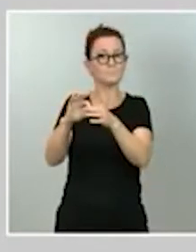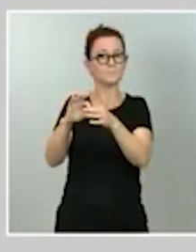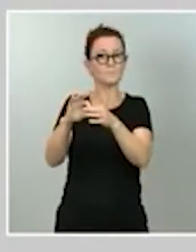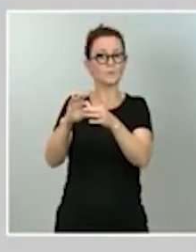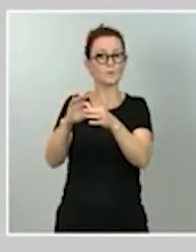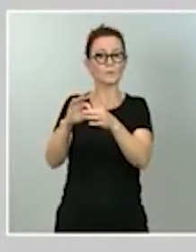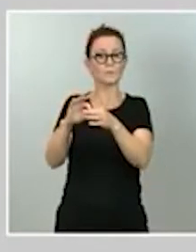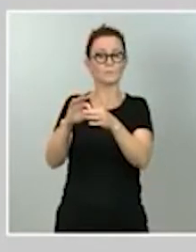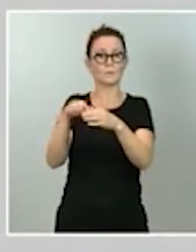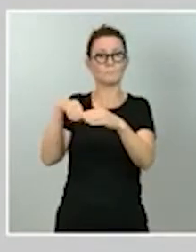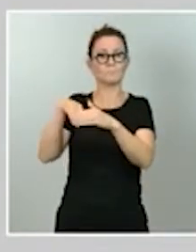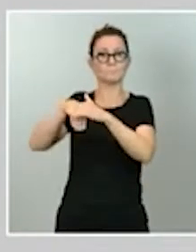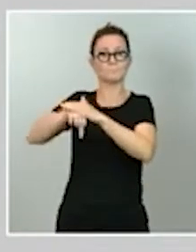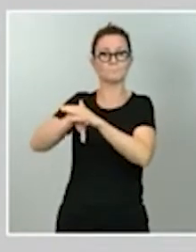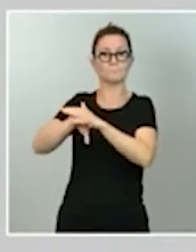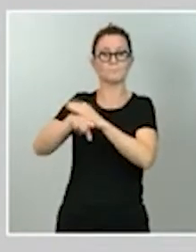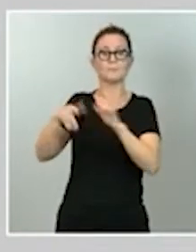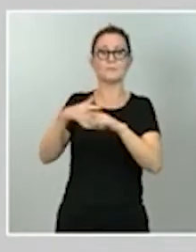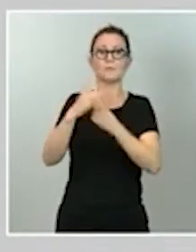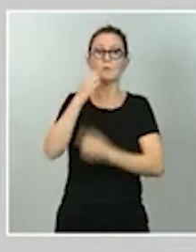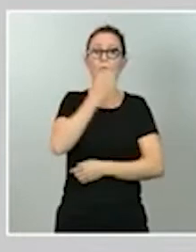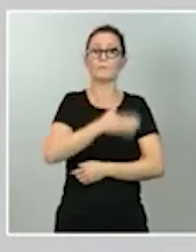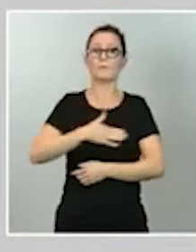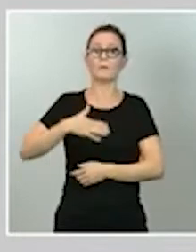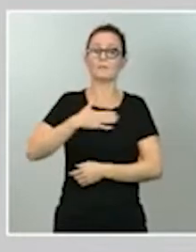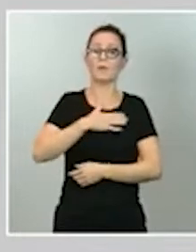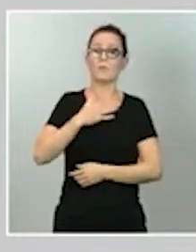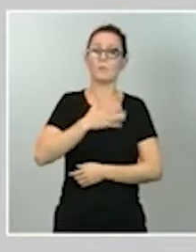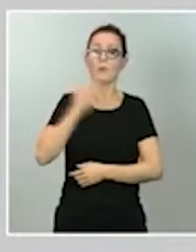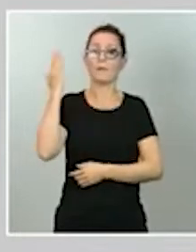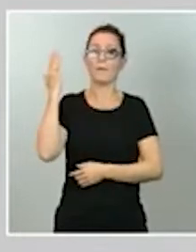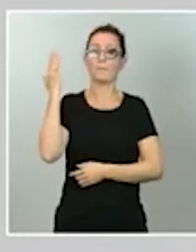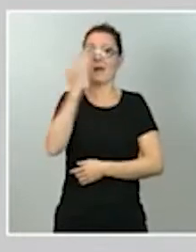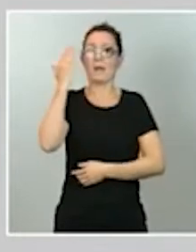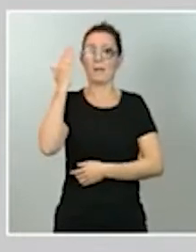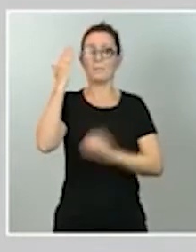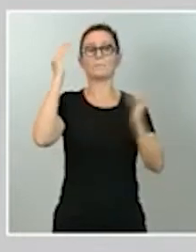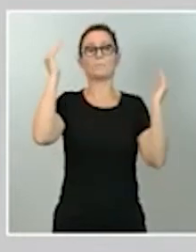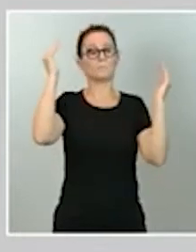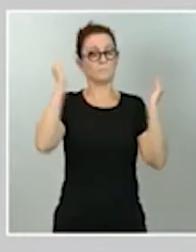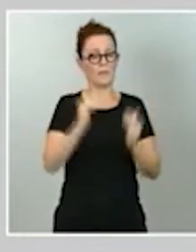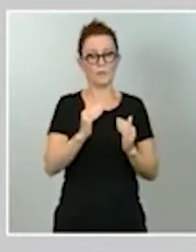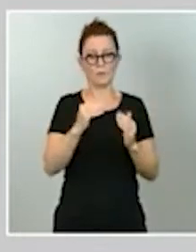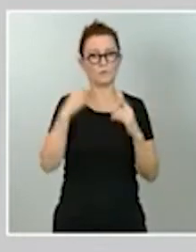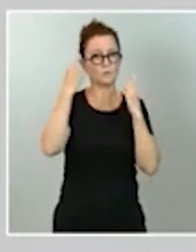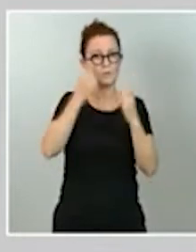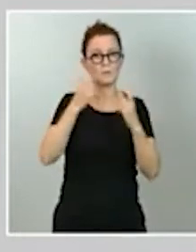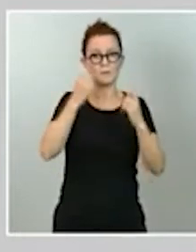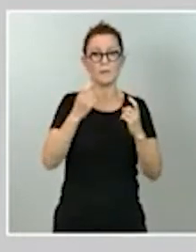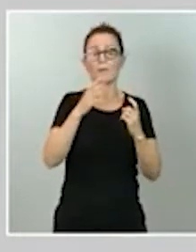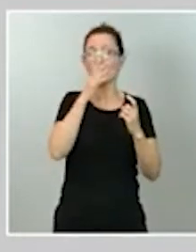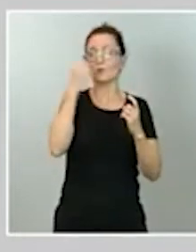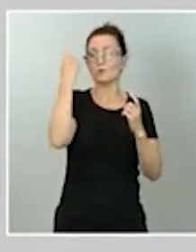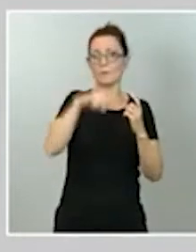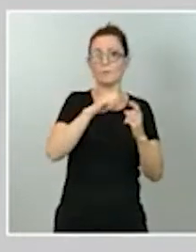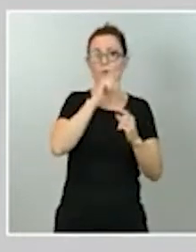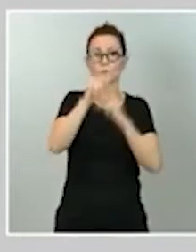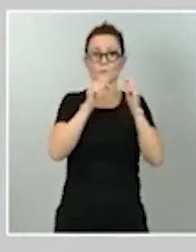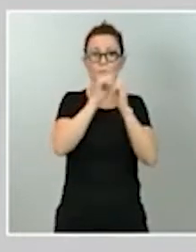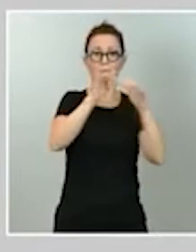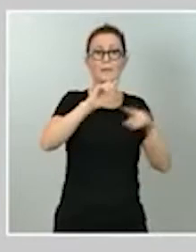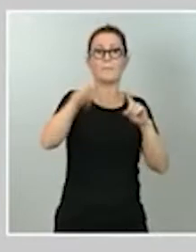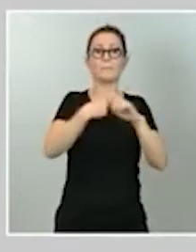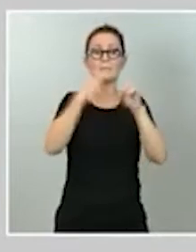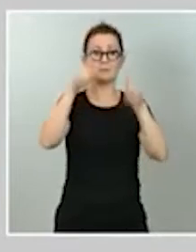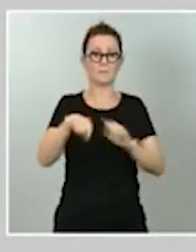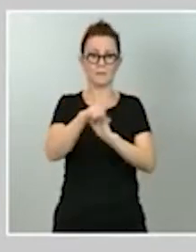estado del bienestar sufra el menor deterioro posible con motivo de la pandemia y la consiguiente recesión económica y